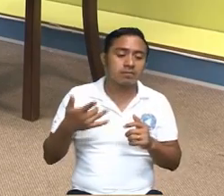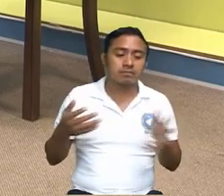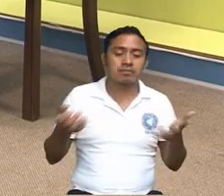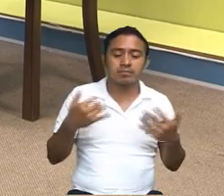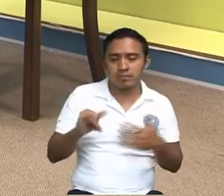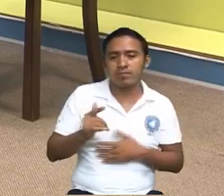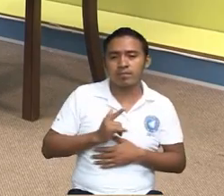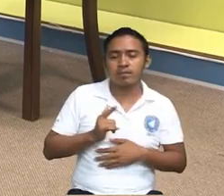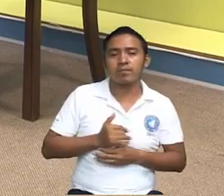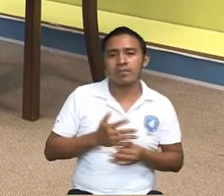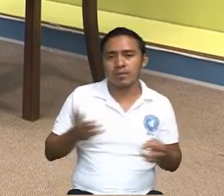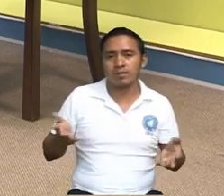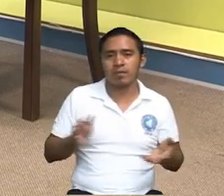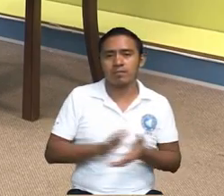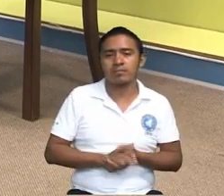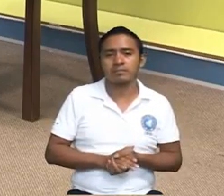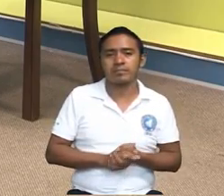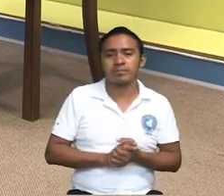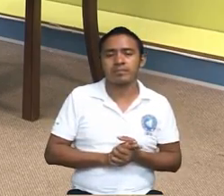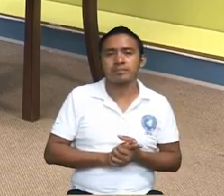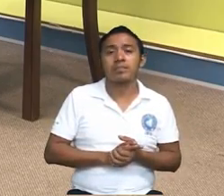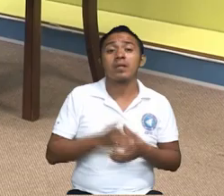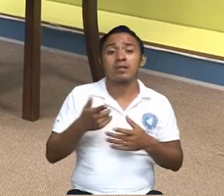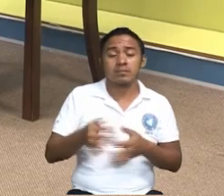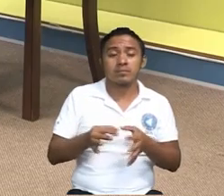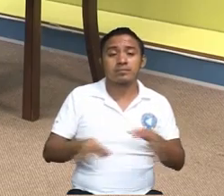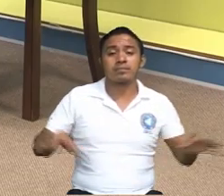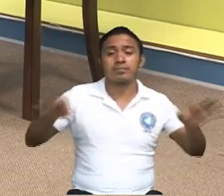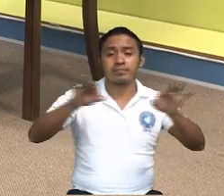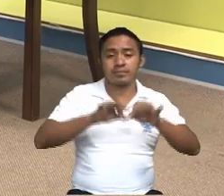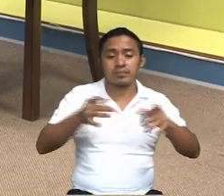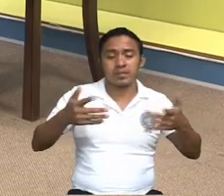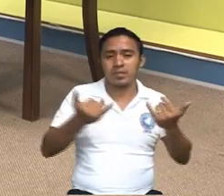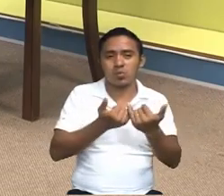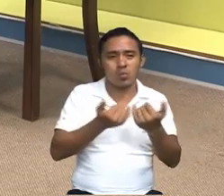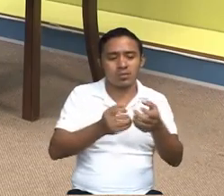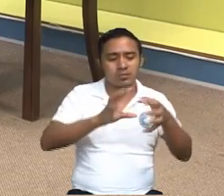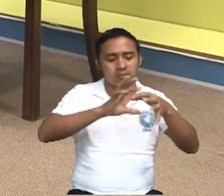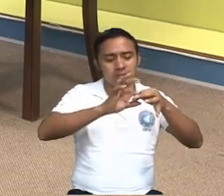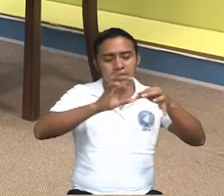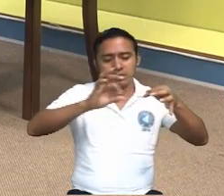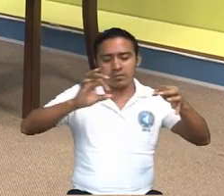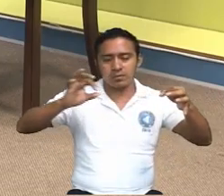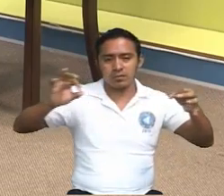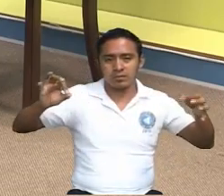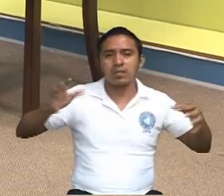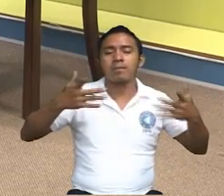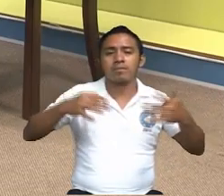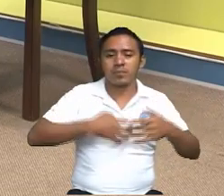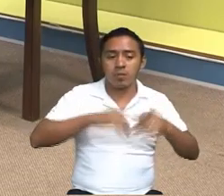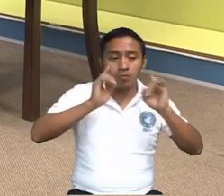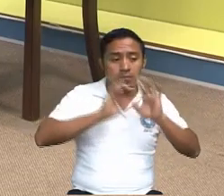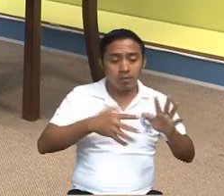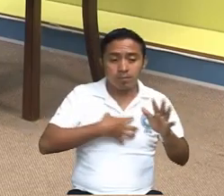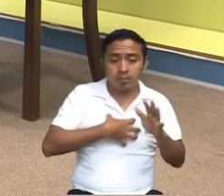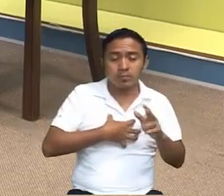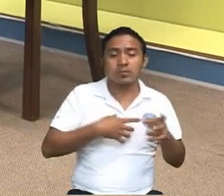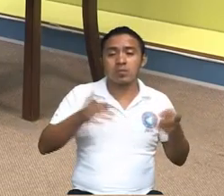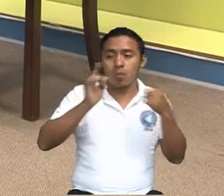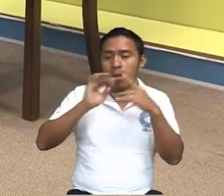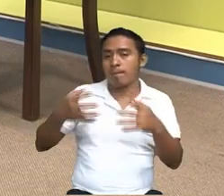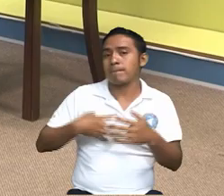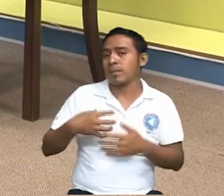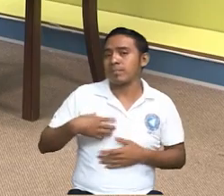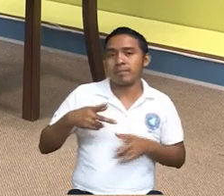van a tener mayor posibilidad. Entonces es de importancia, es una cadena, ¿no? Cuidamos a nuestra mascota, nos cuidamos